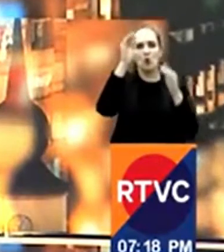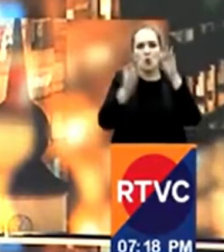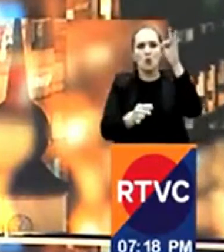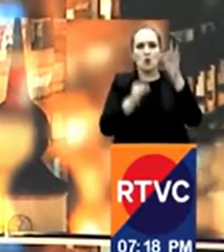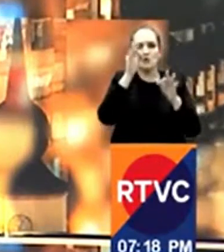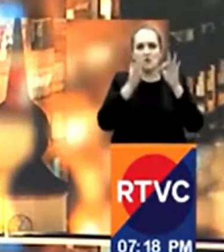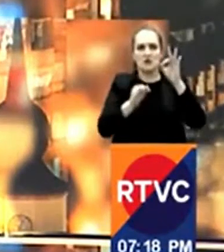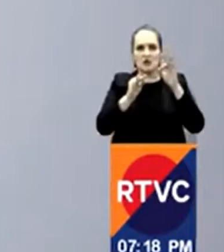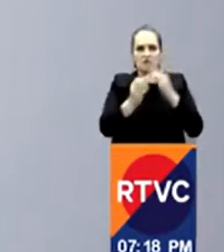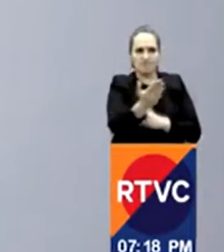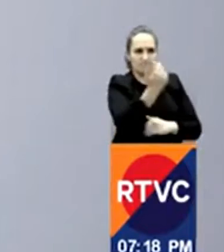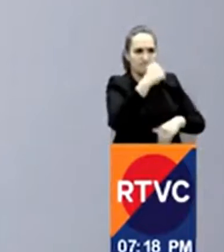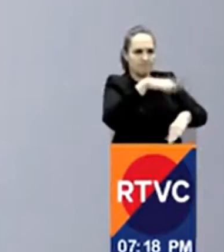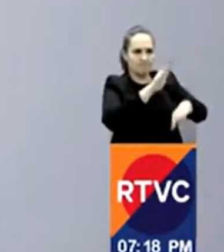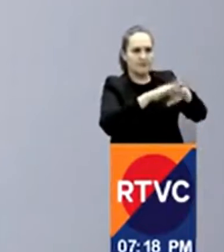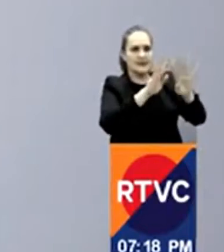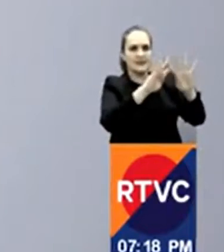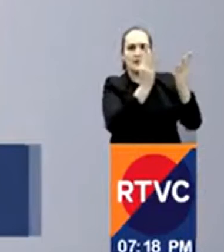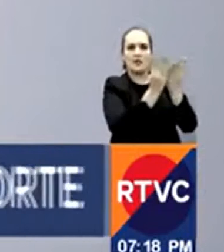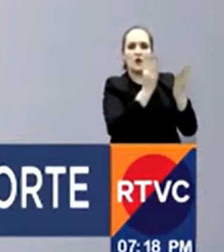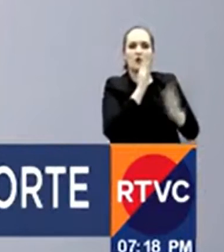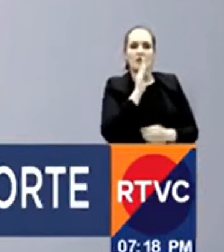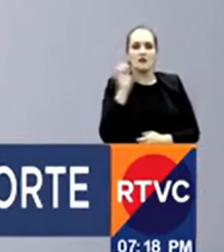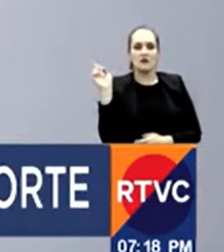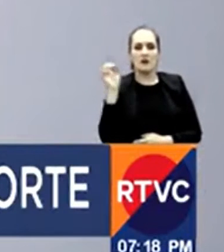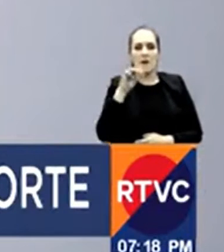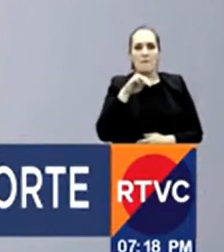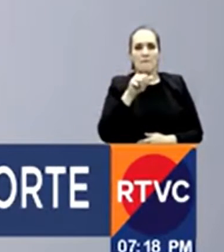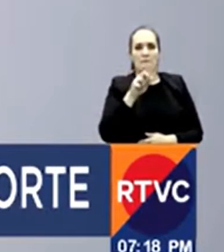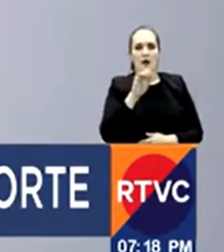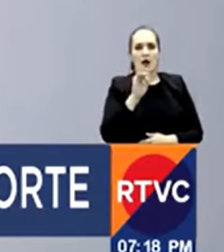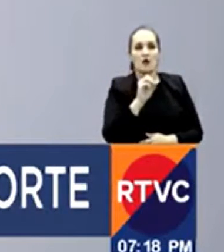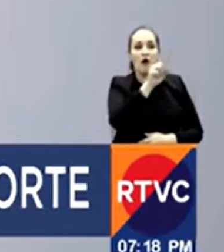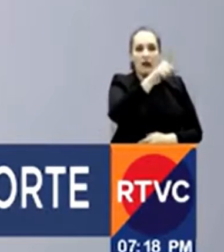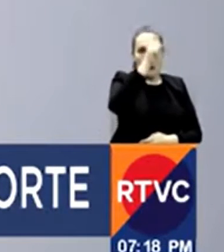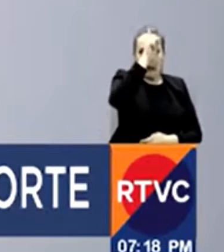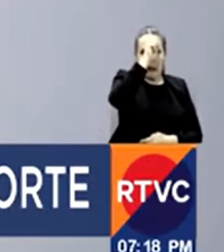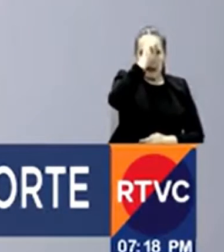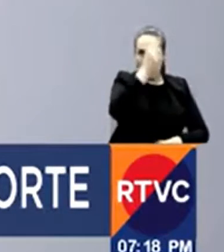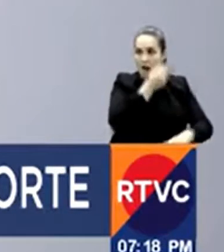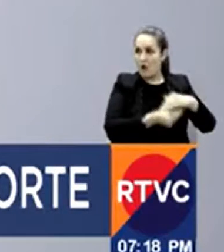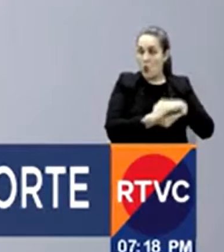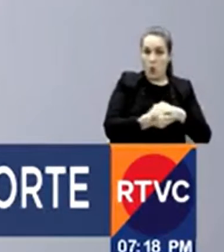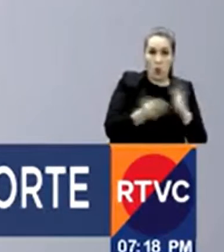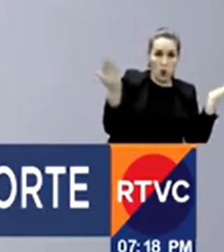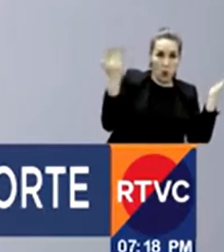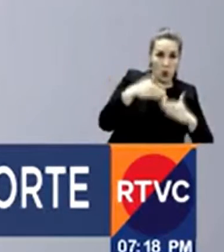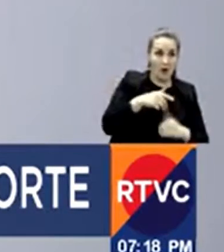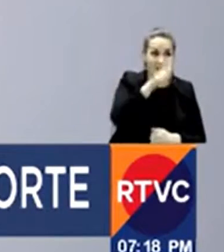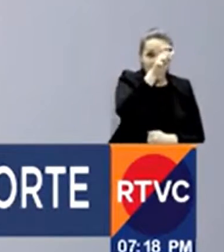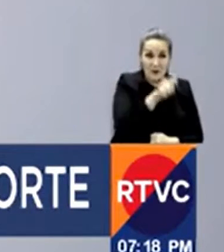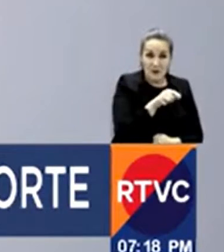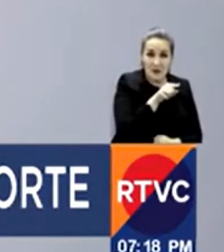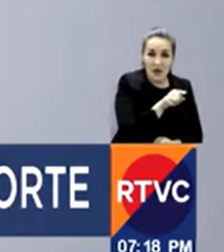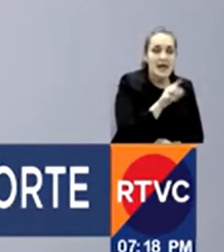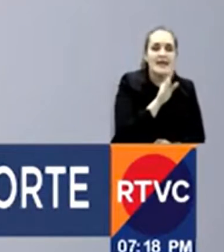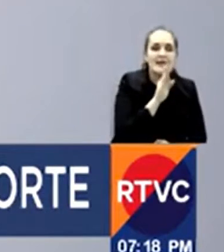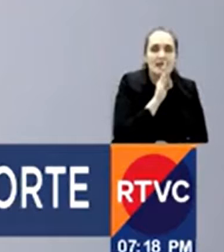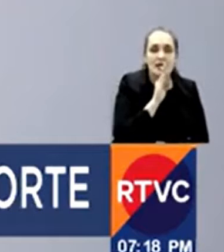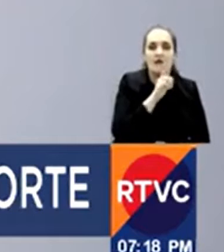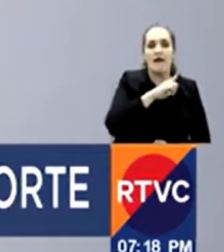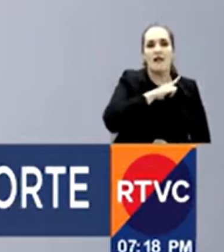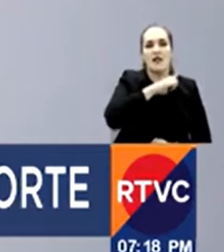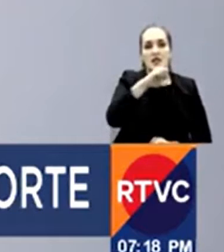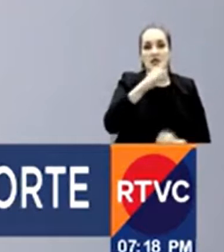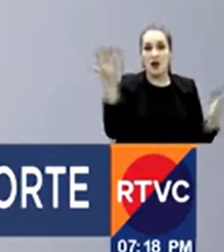senador Mario Castaño por el delito de concierto para delinquir agravado. Castaño es señalado de pertenecer y ser el supuesto líder de